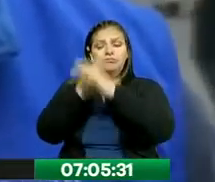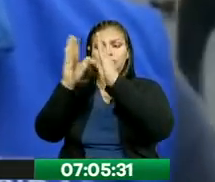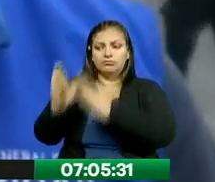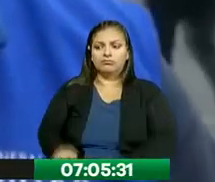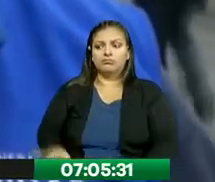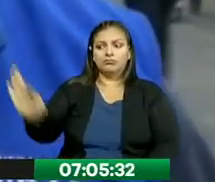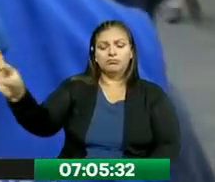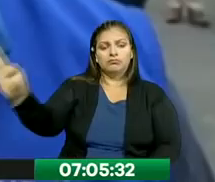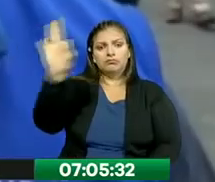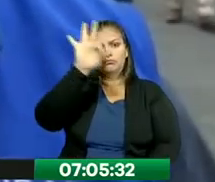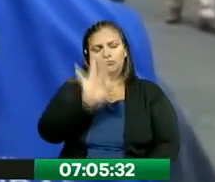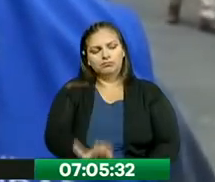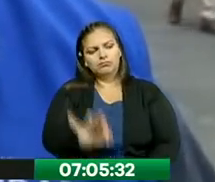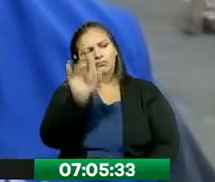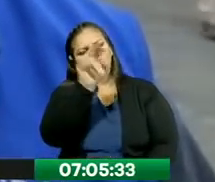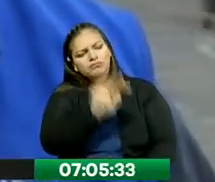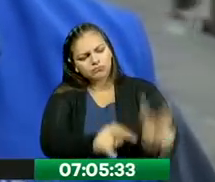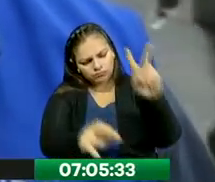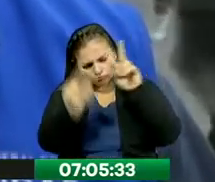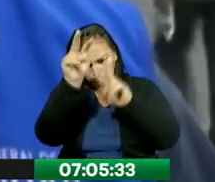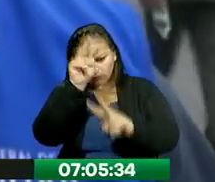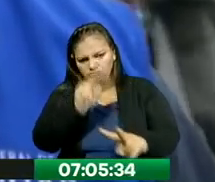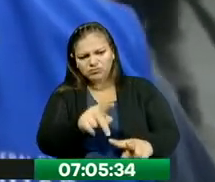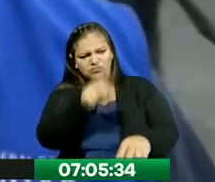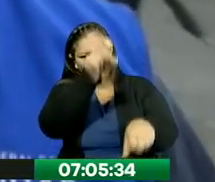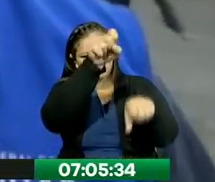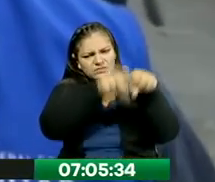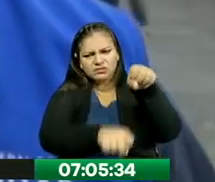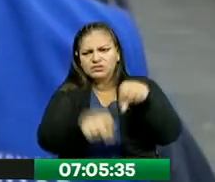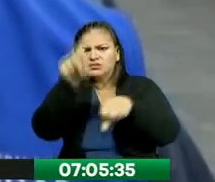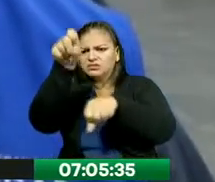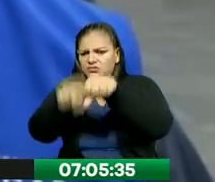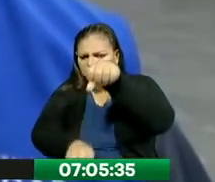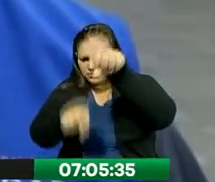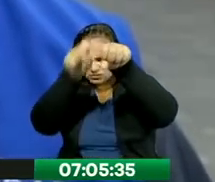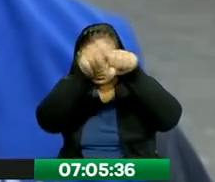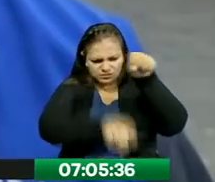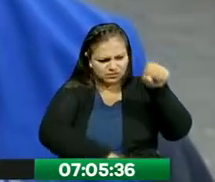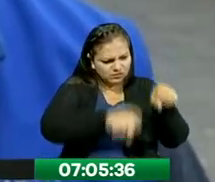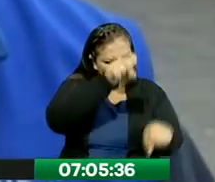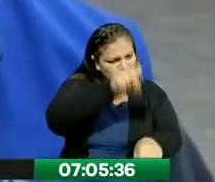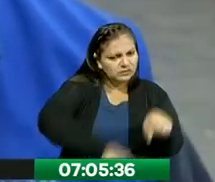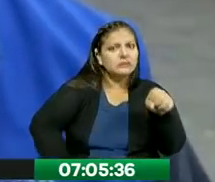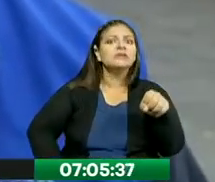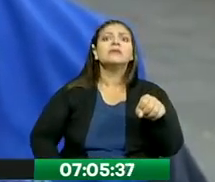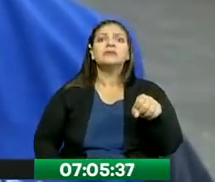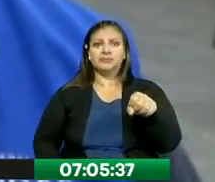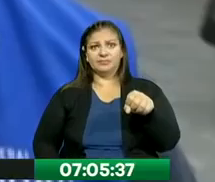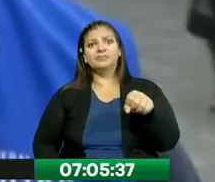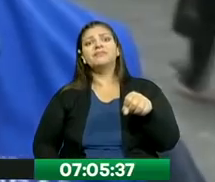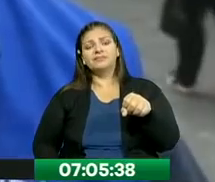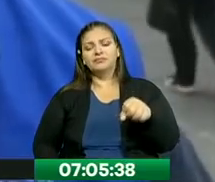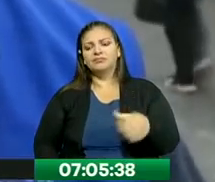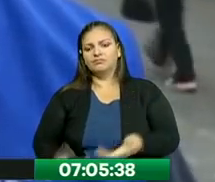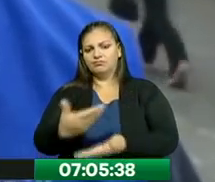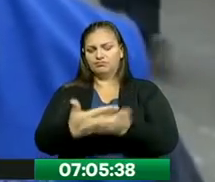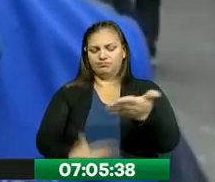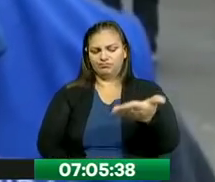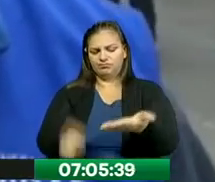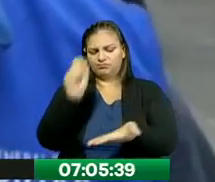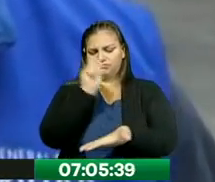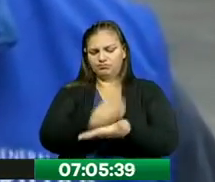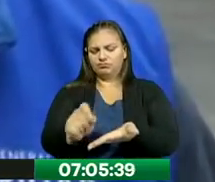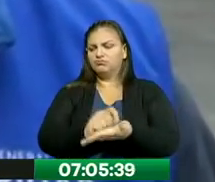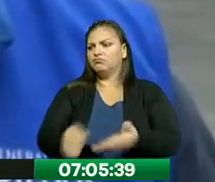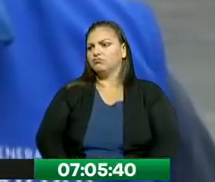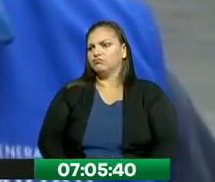una evaluación de todas las máquinas y lastimosamente no se encuentran en buen estado, por lo que actualmente este parque ha sido totalmente suspendido